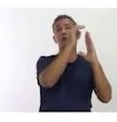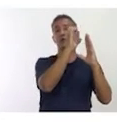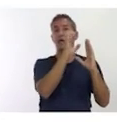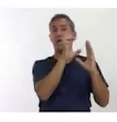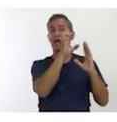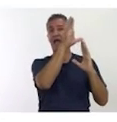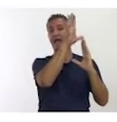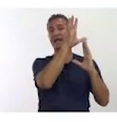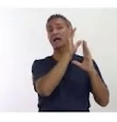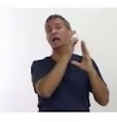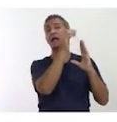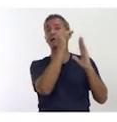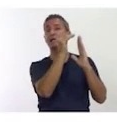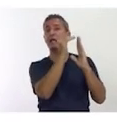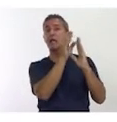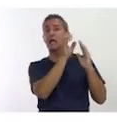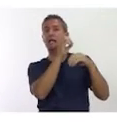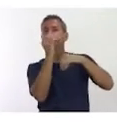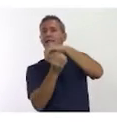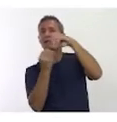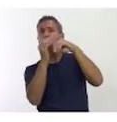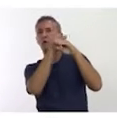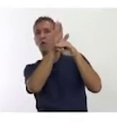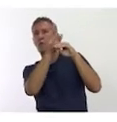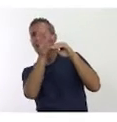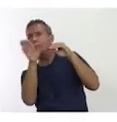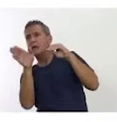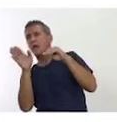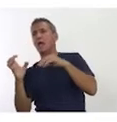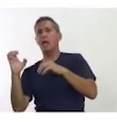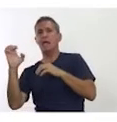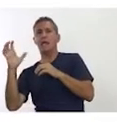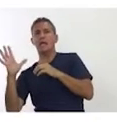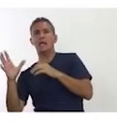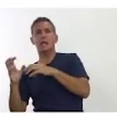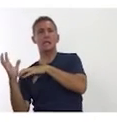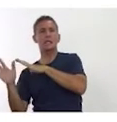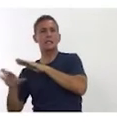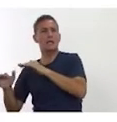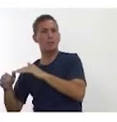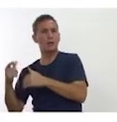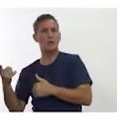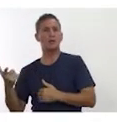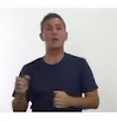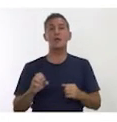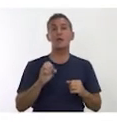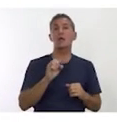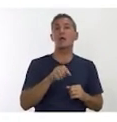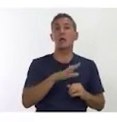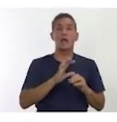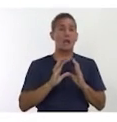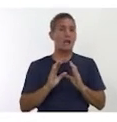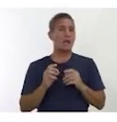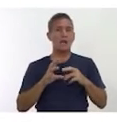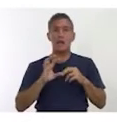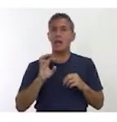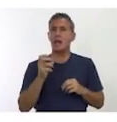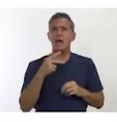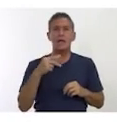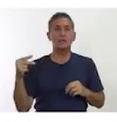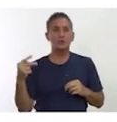a energía cinética. ¿Y qué valor tiene? La energía mecánica total es igual desde